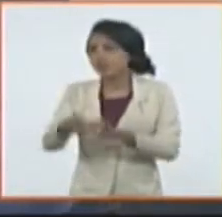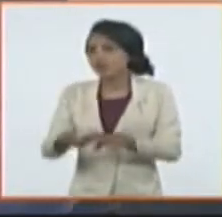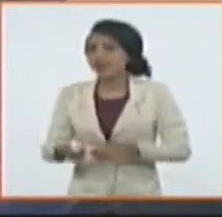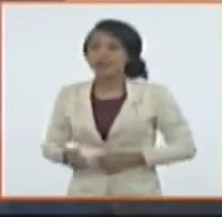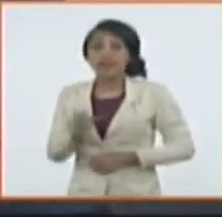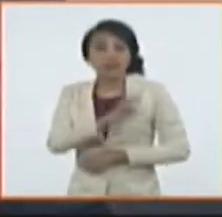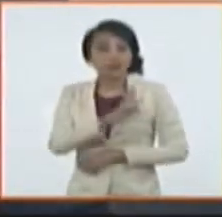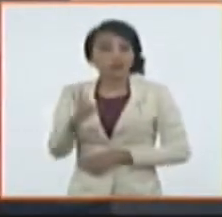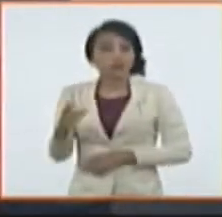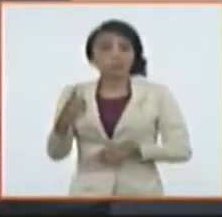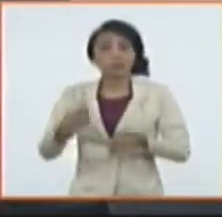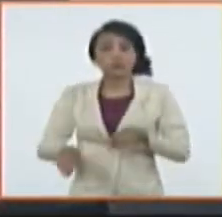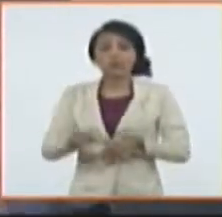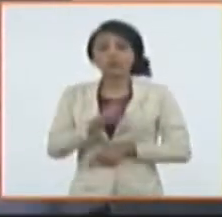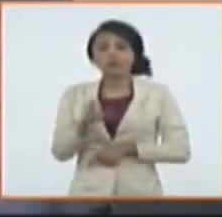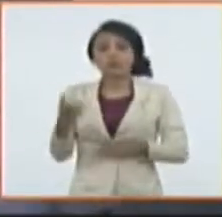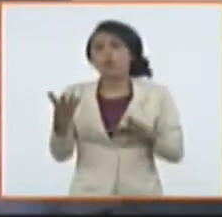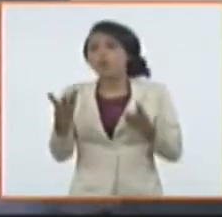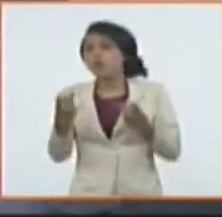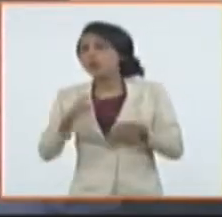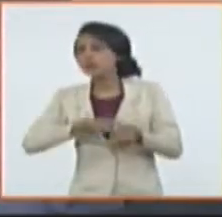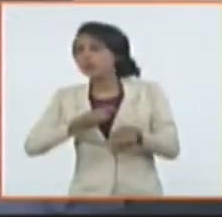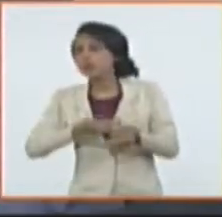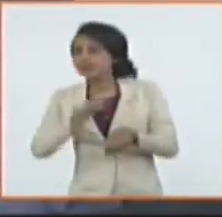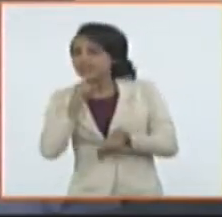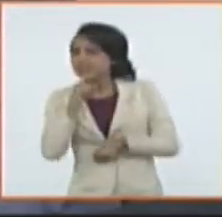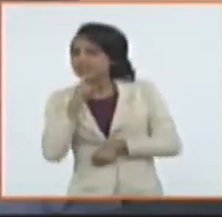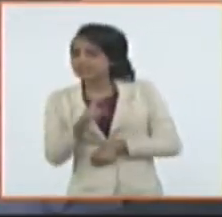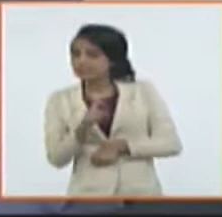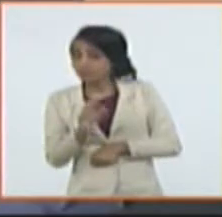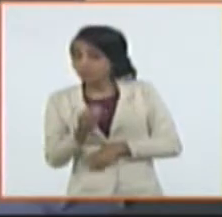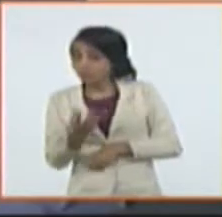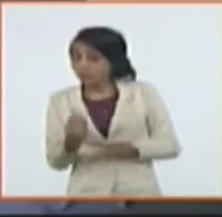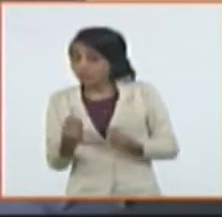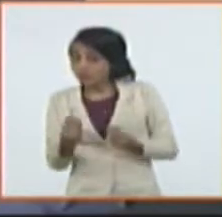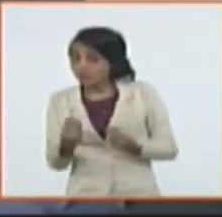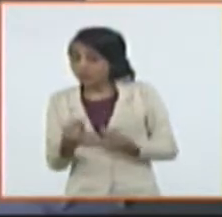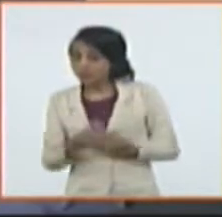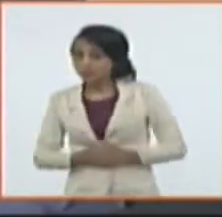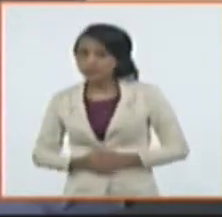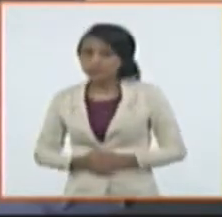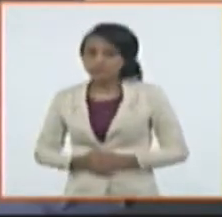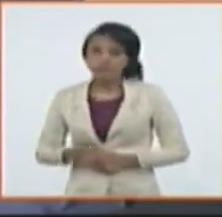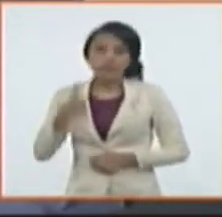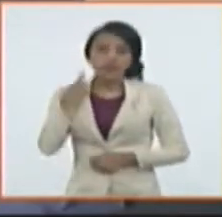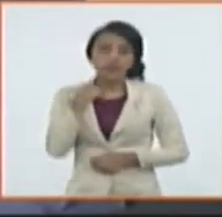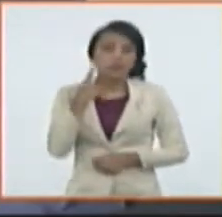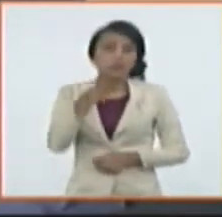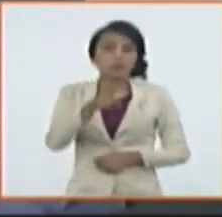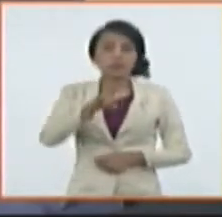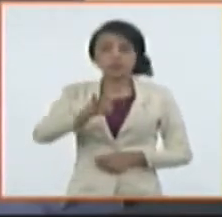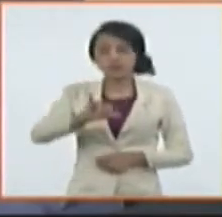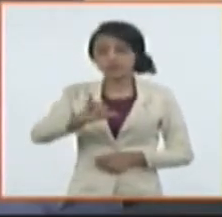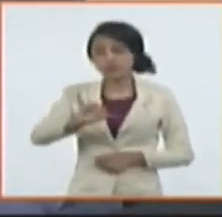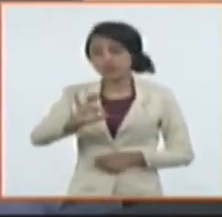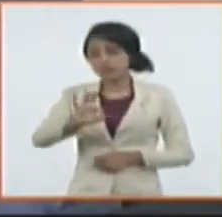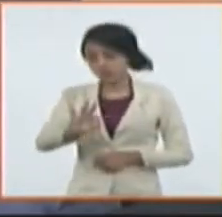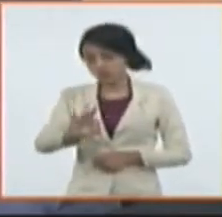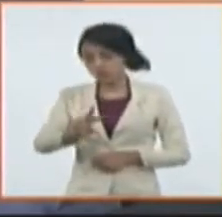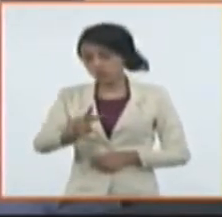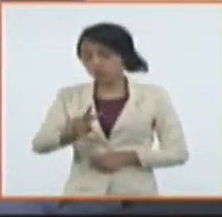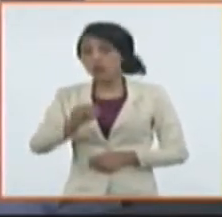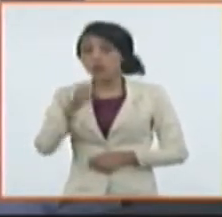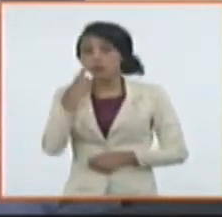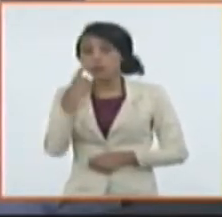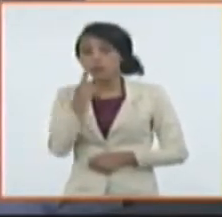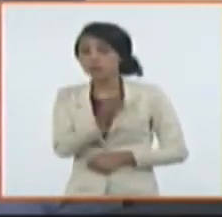revolución. Pero en la revolución, ¿cuántos momentos dificilísimos han existido? No fue difícil que en el año 62, a 2 años y tanto de la revolución, estuviéramos haciendo